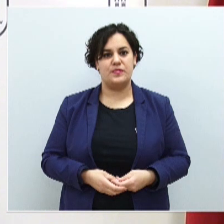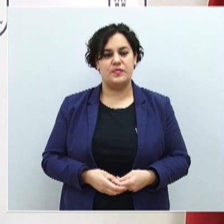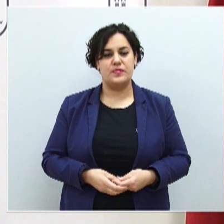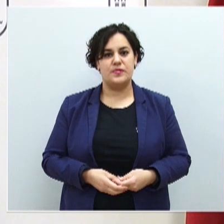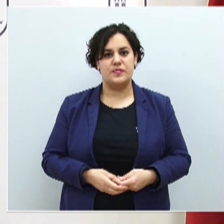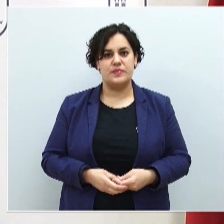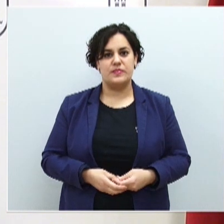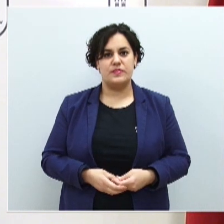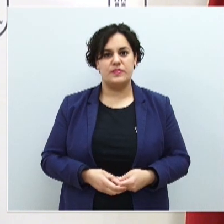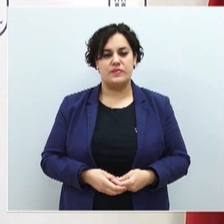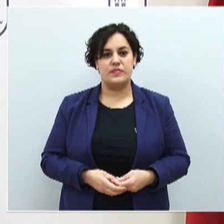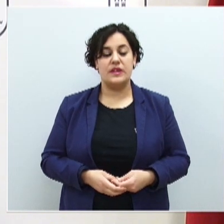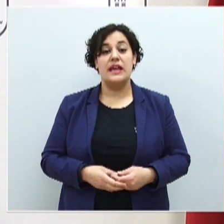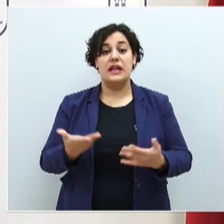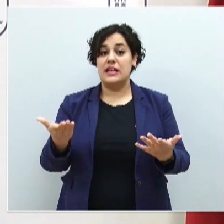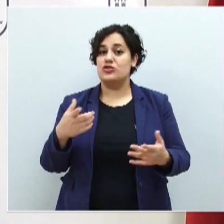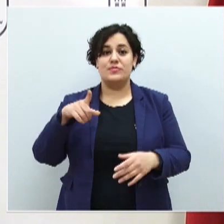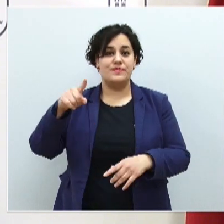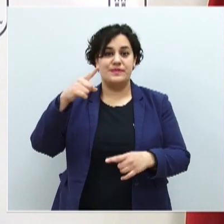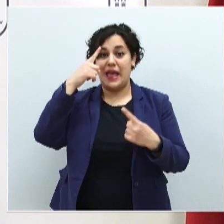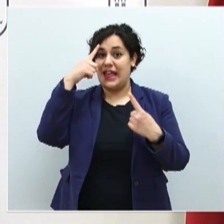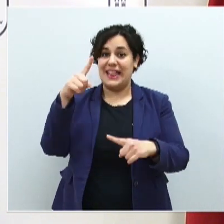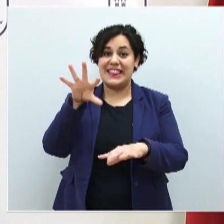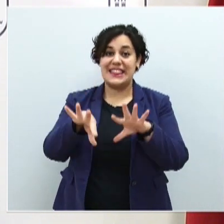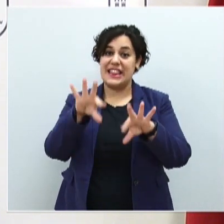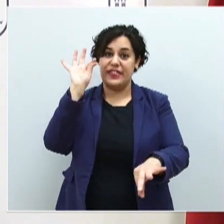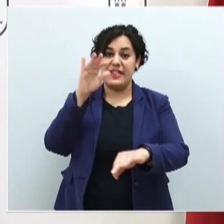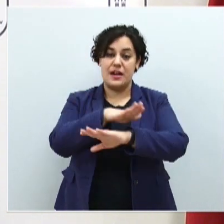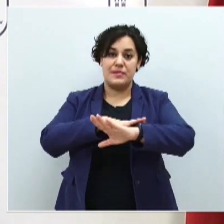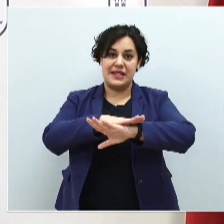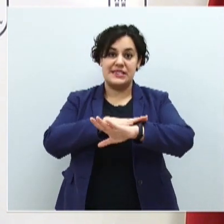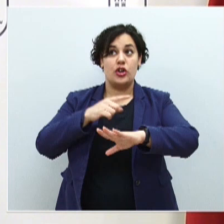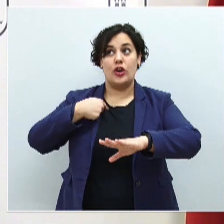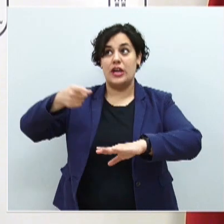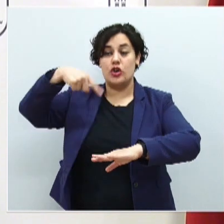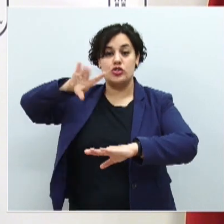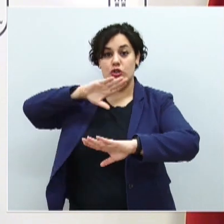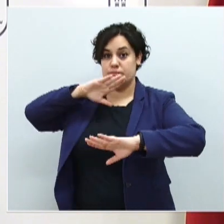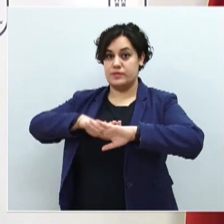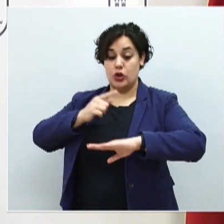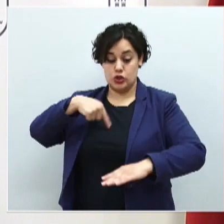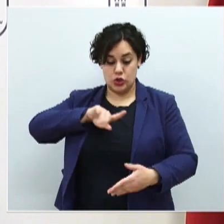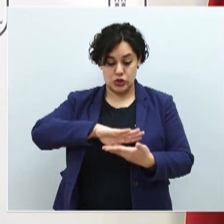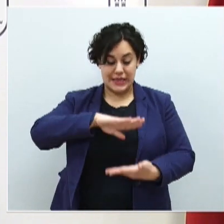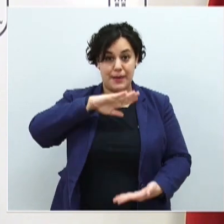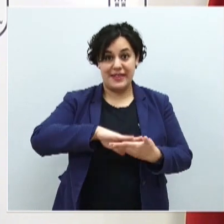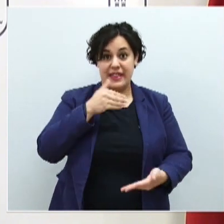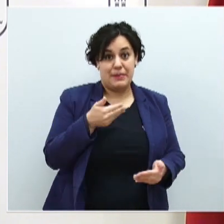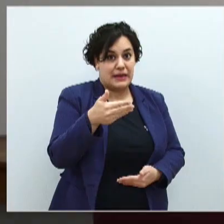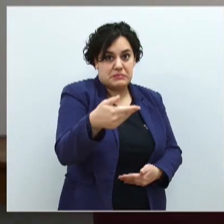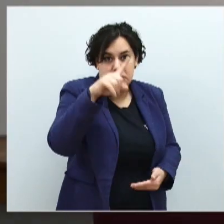nivel del Ministerio y nosotros iremos con lo que diga el Ministerio, porque ahora mismo no tenemos capacidad para decir lo que va a pasar, hay que